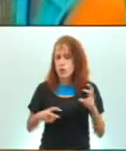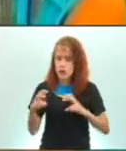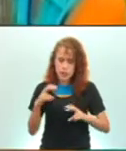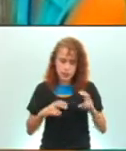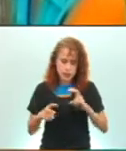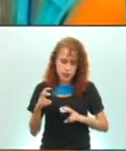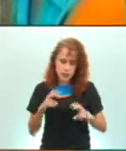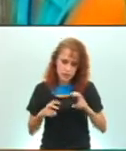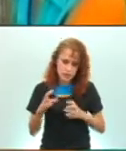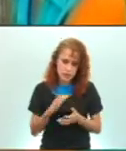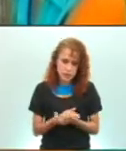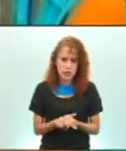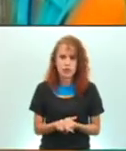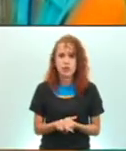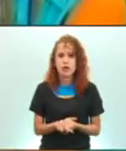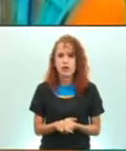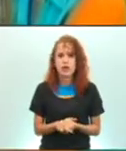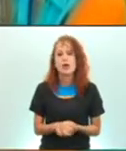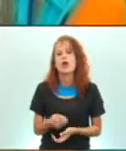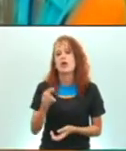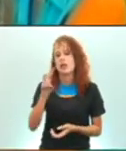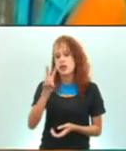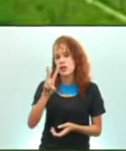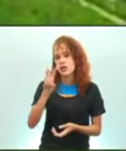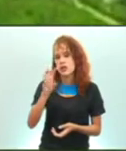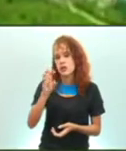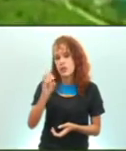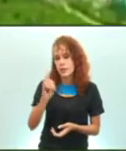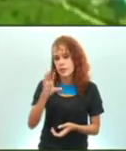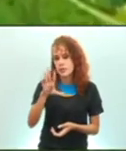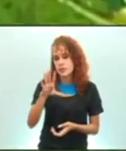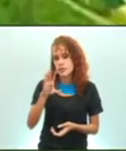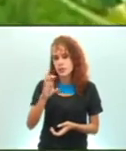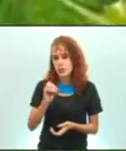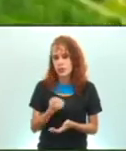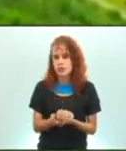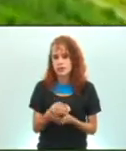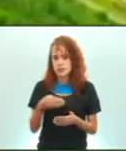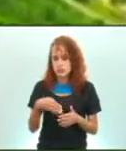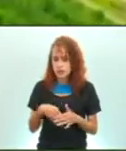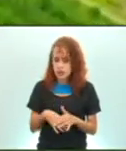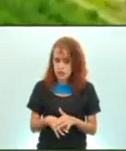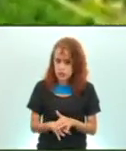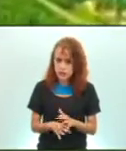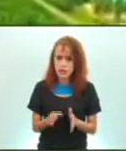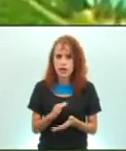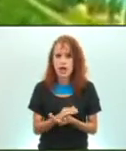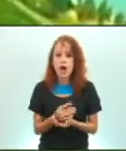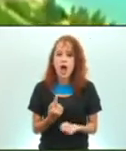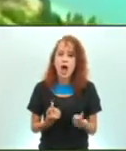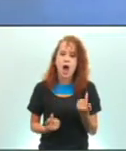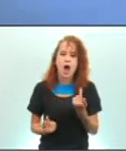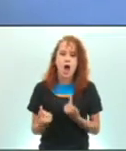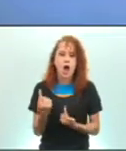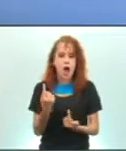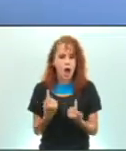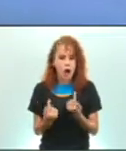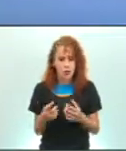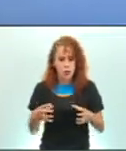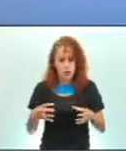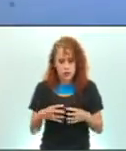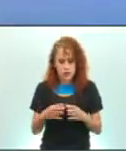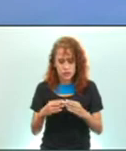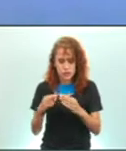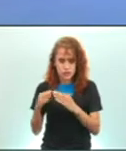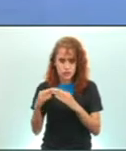instituciones cubanas, en las próximas décadas hasta el año 2050, se sumergirían paulatinamente algunas zonas